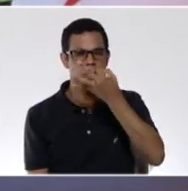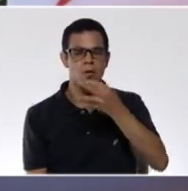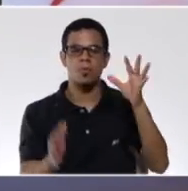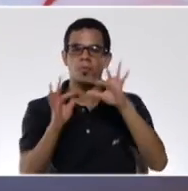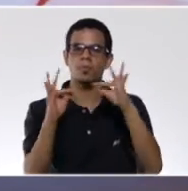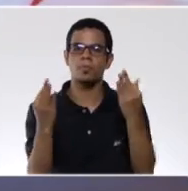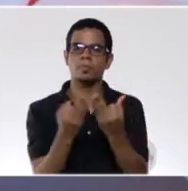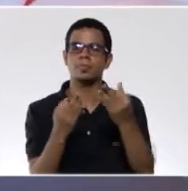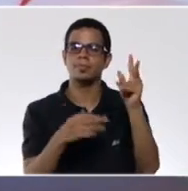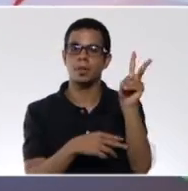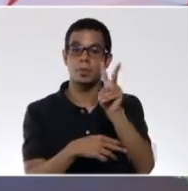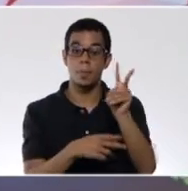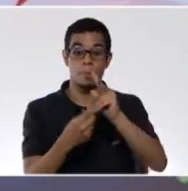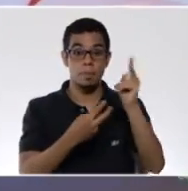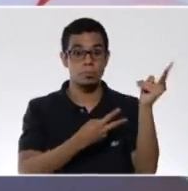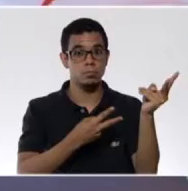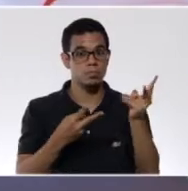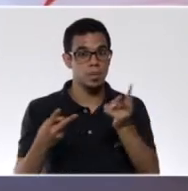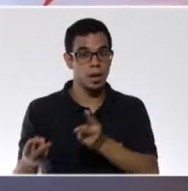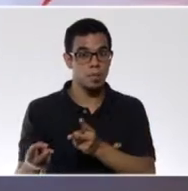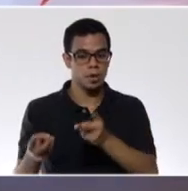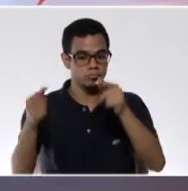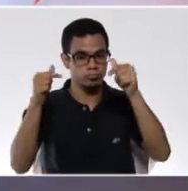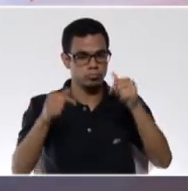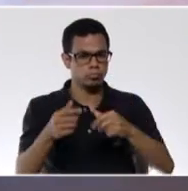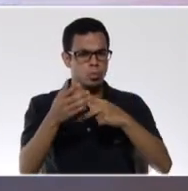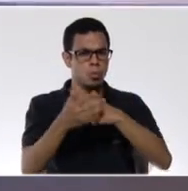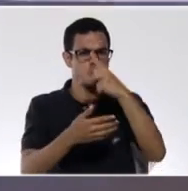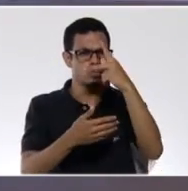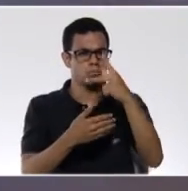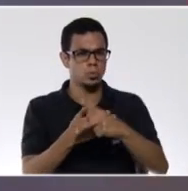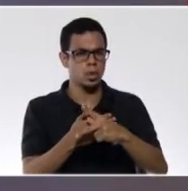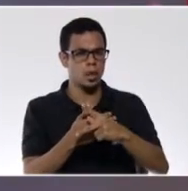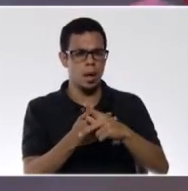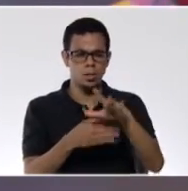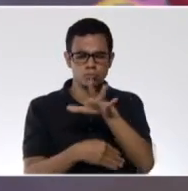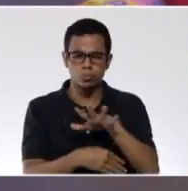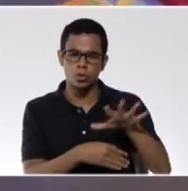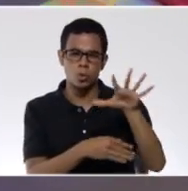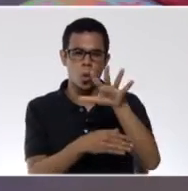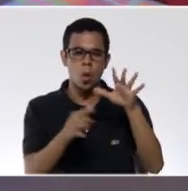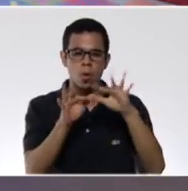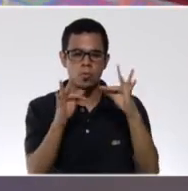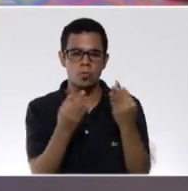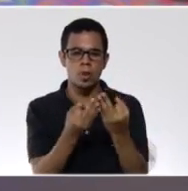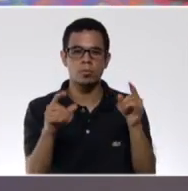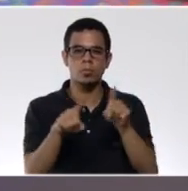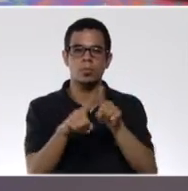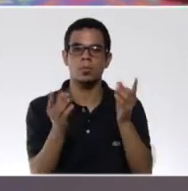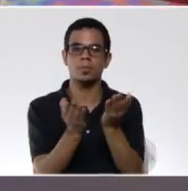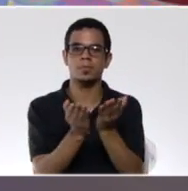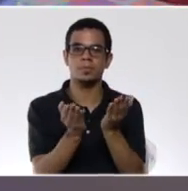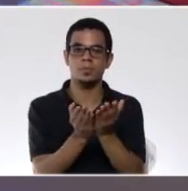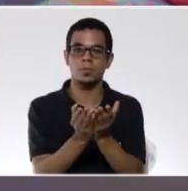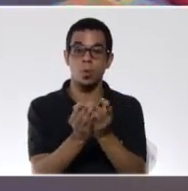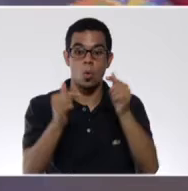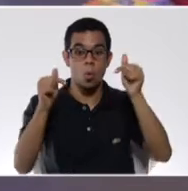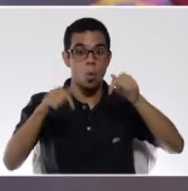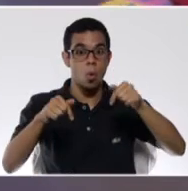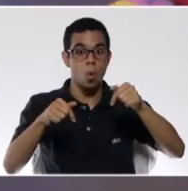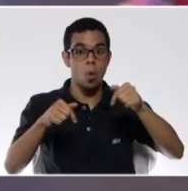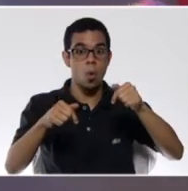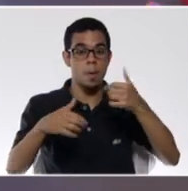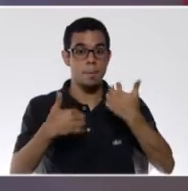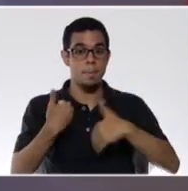familia venezolana, bienvenidos y bienvenidas a su programa, nuestro programa Cada Familia Una Escuela. Hoy